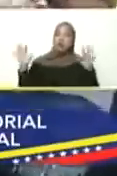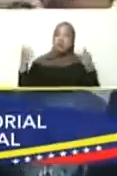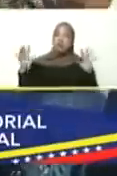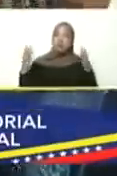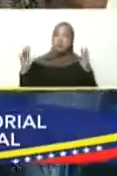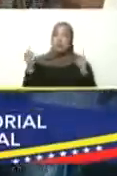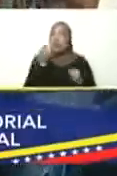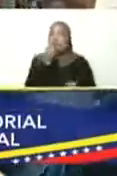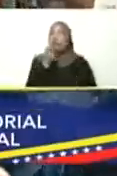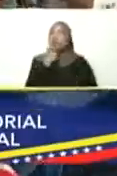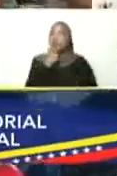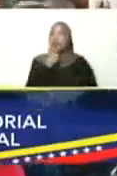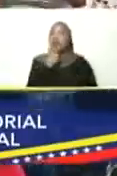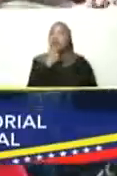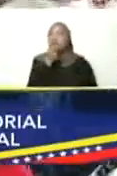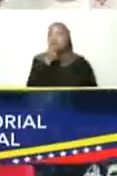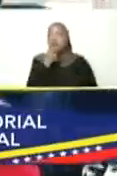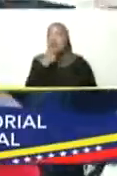Pepita,